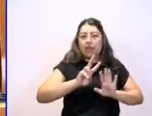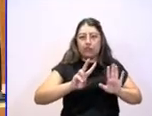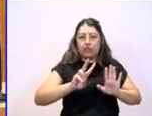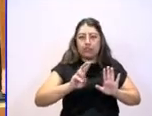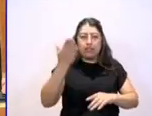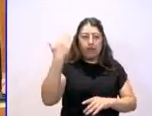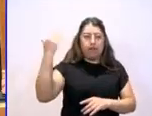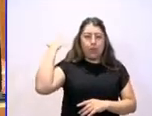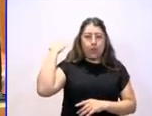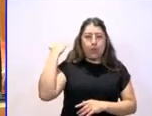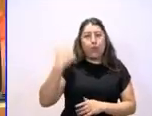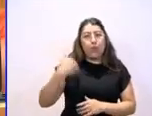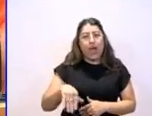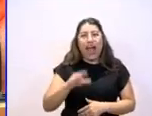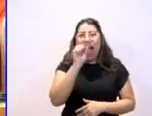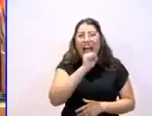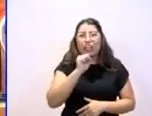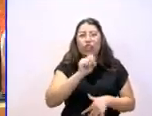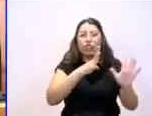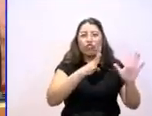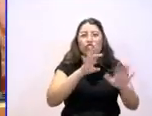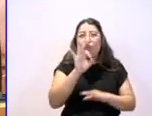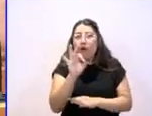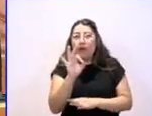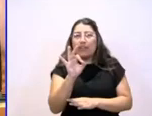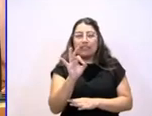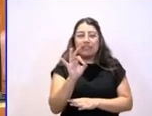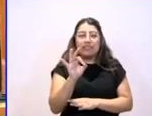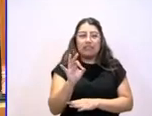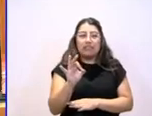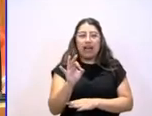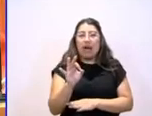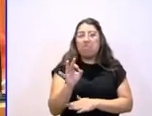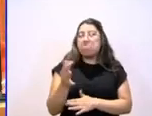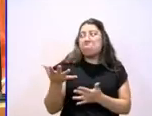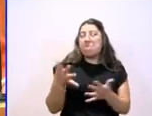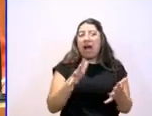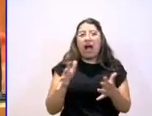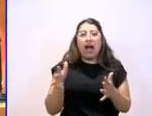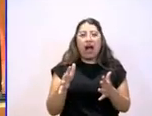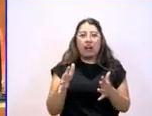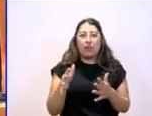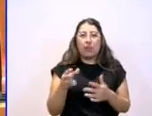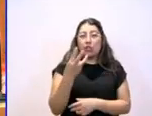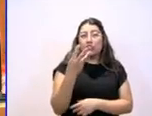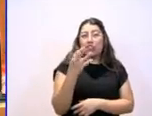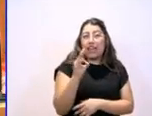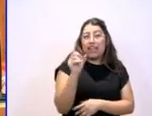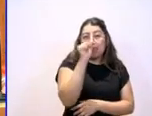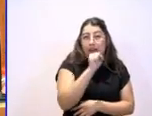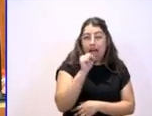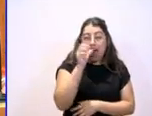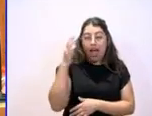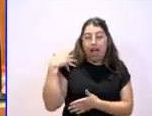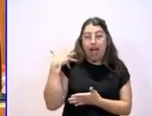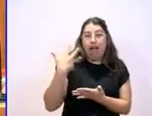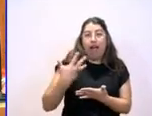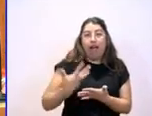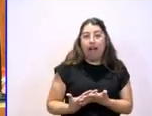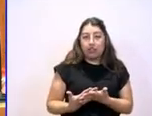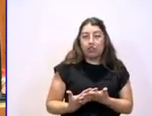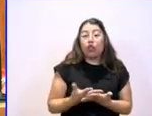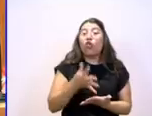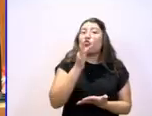90. Prácticamente habrá, al menos en torno a 30 años después,